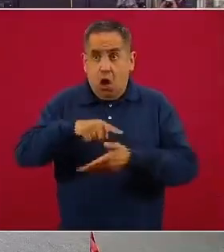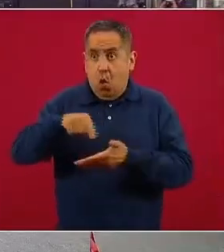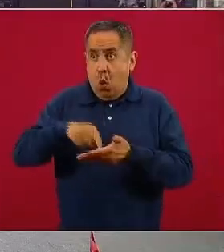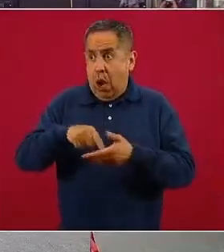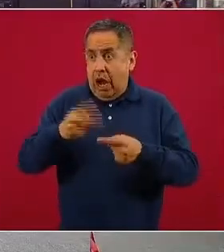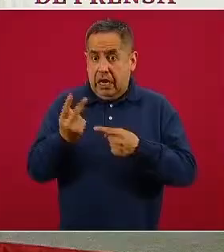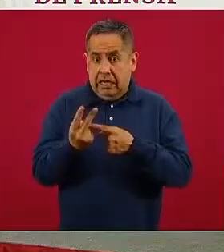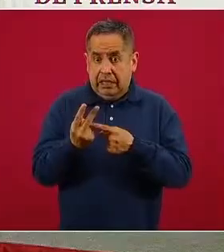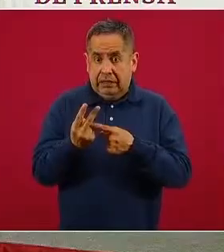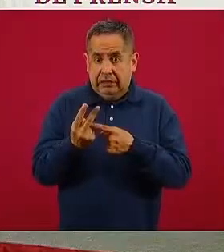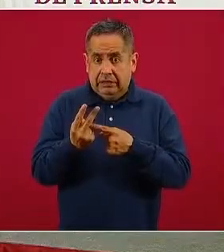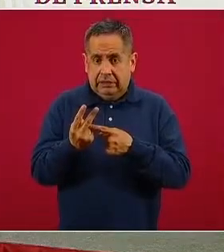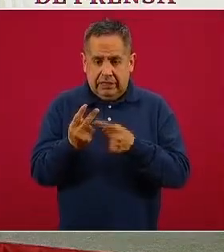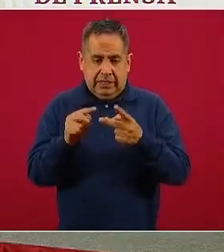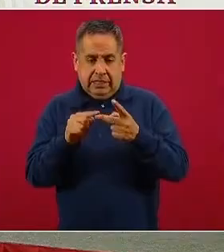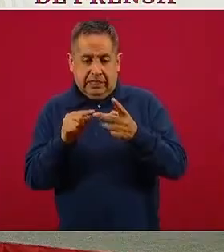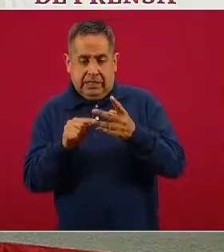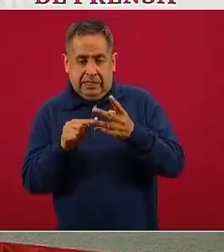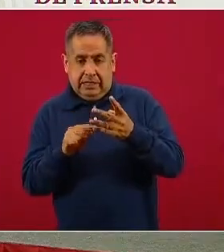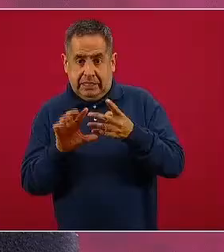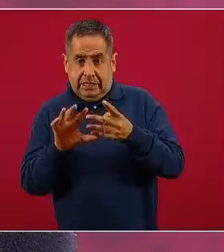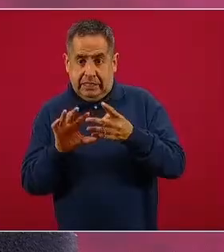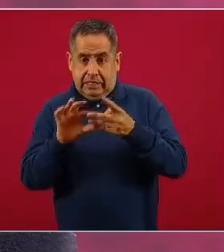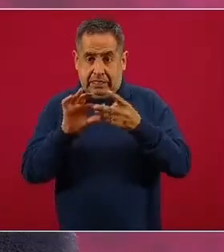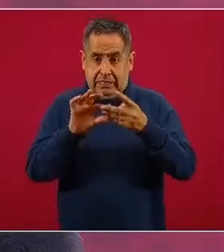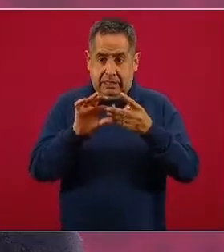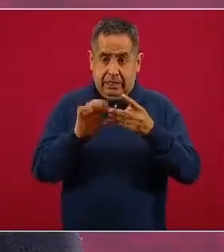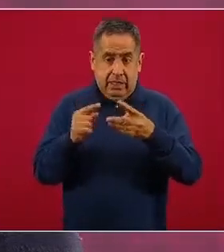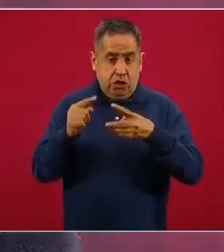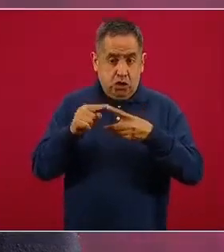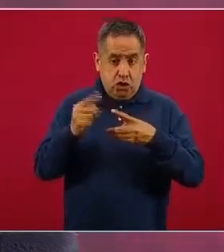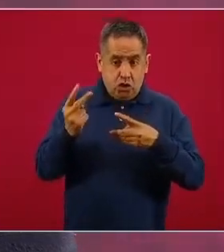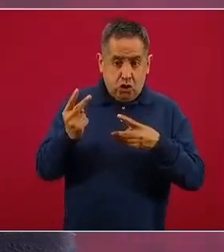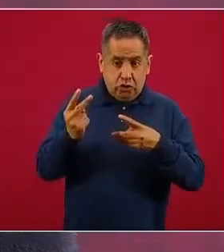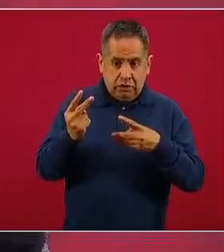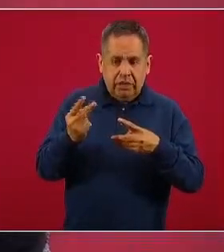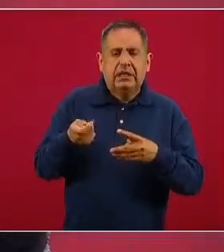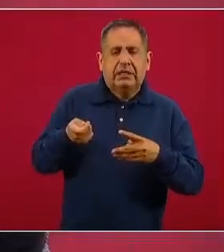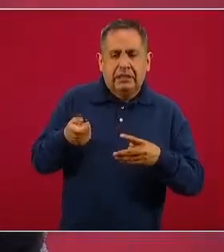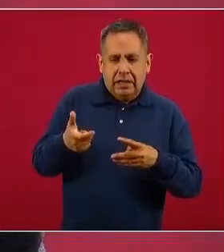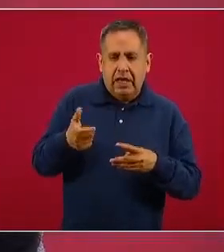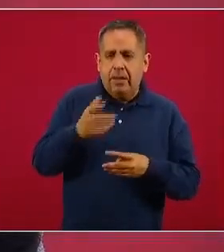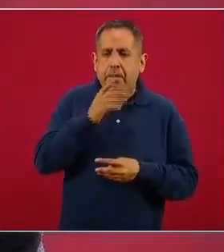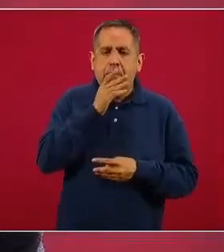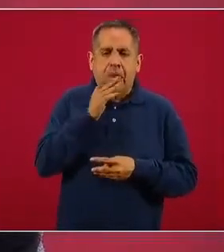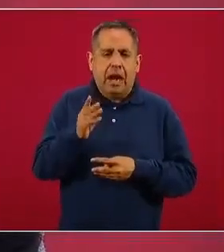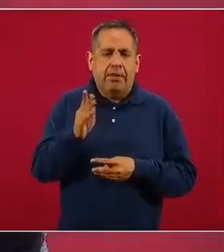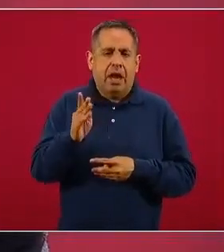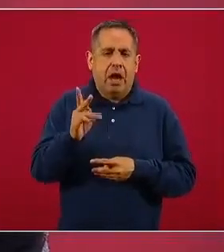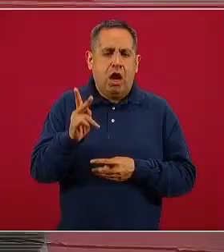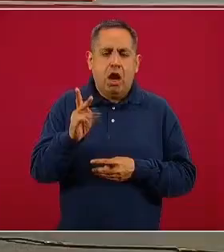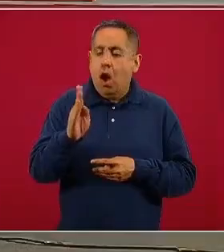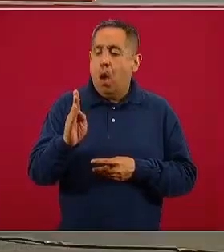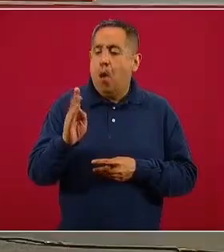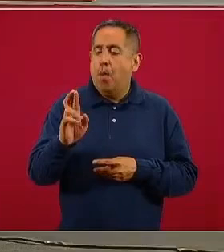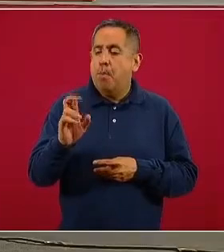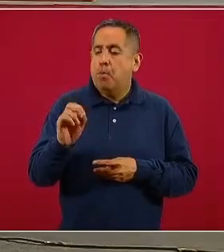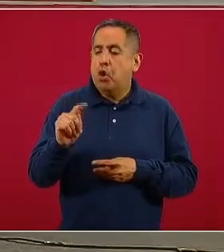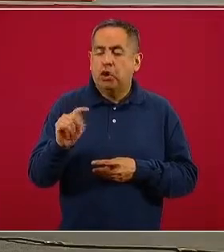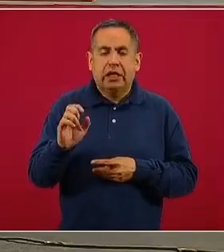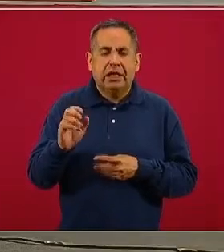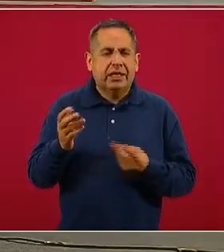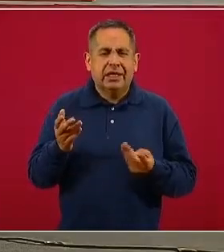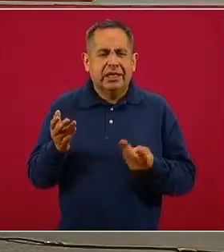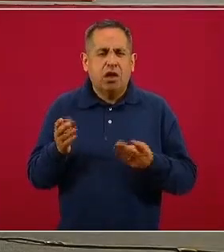cumplan las siguientes 3 características que voy a mencionar, pueden otorgar la clasificación de brote. ¿Cuáles son estos